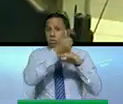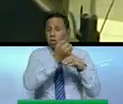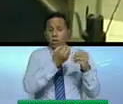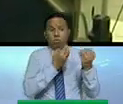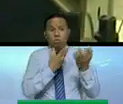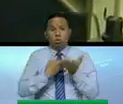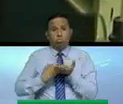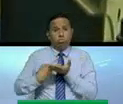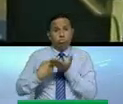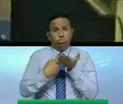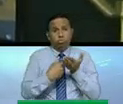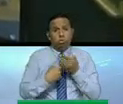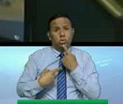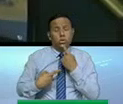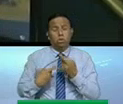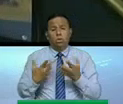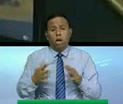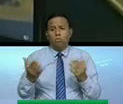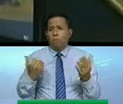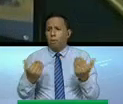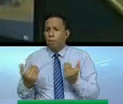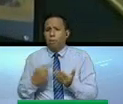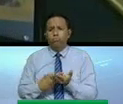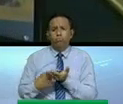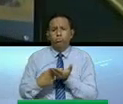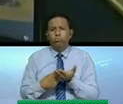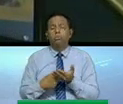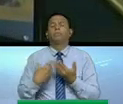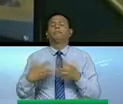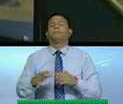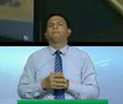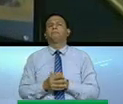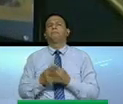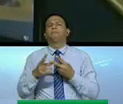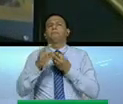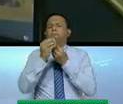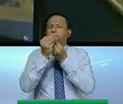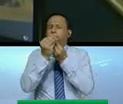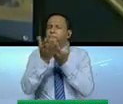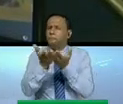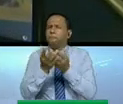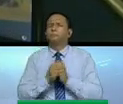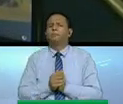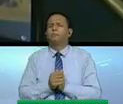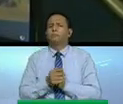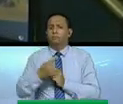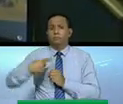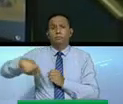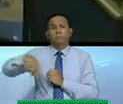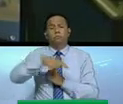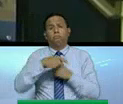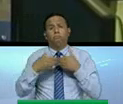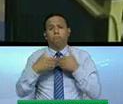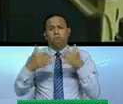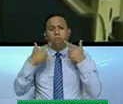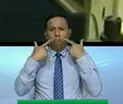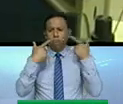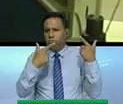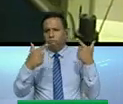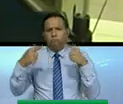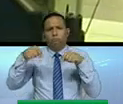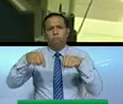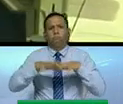en el EQ911. Asimismo, se informó que van a mantenerse activos en el COE provincial y el